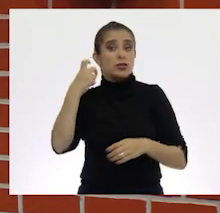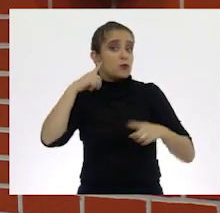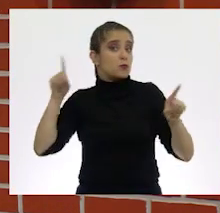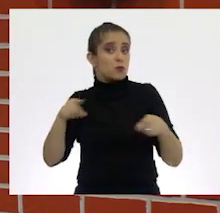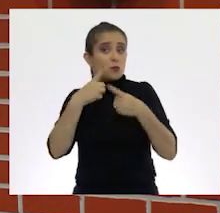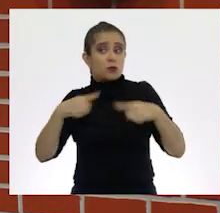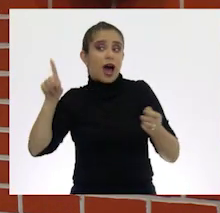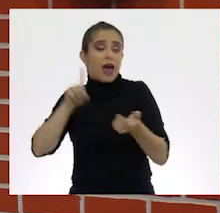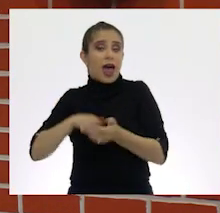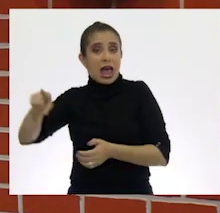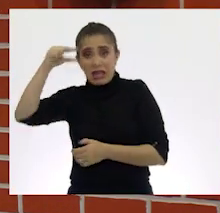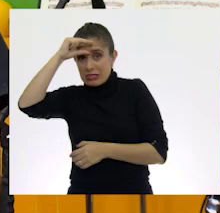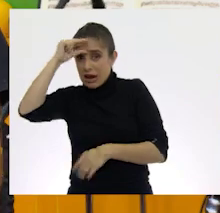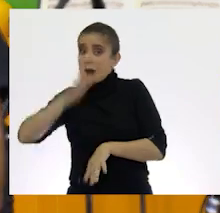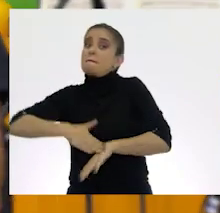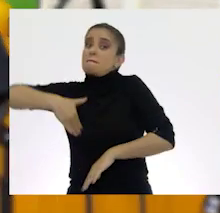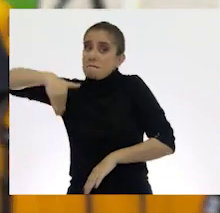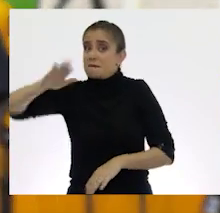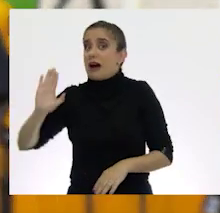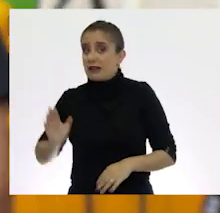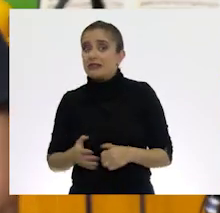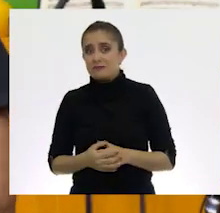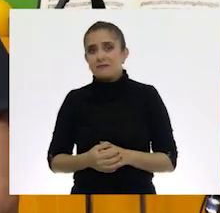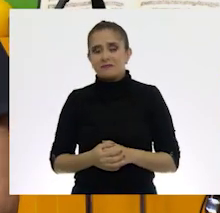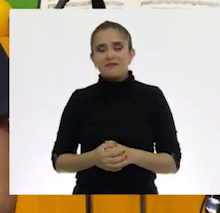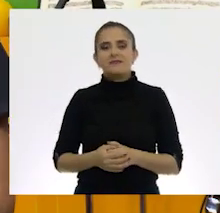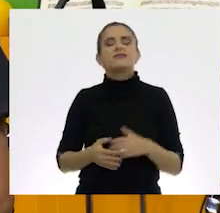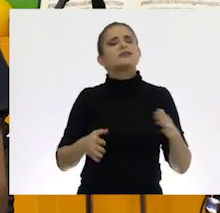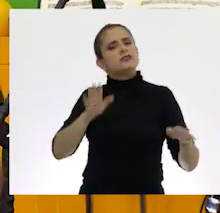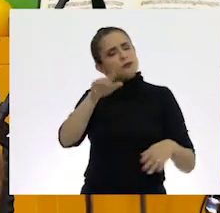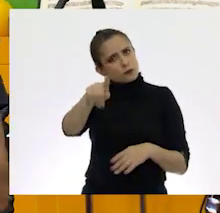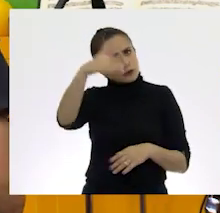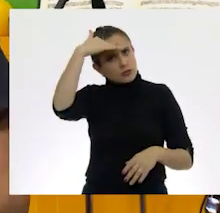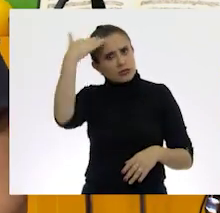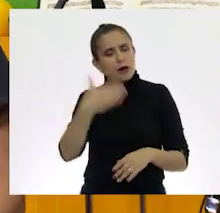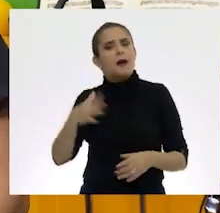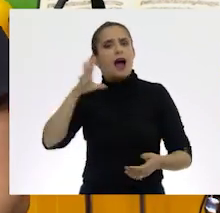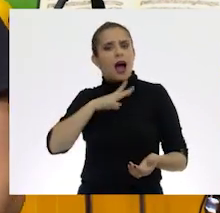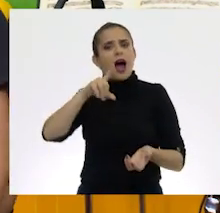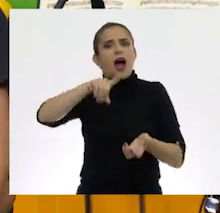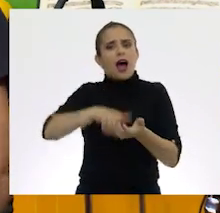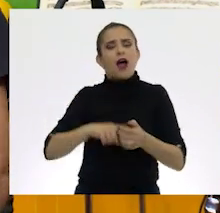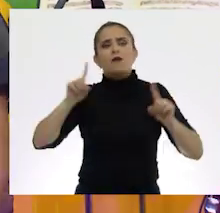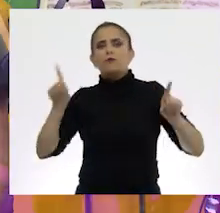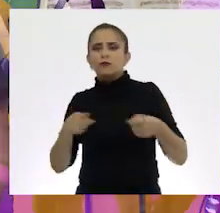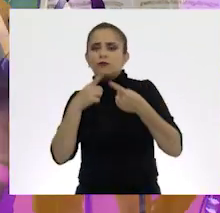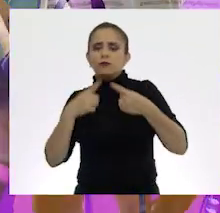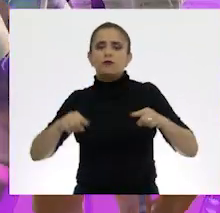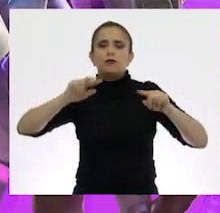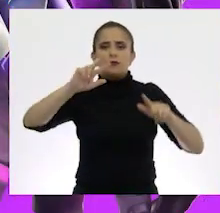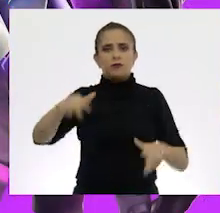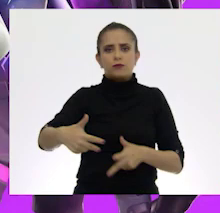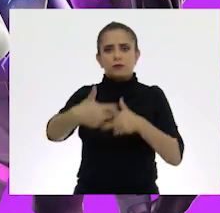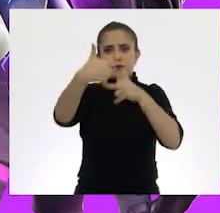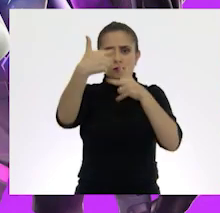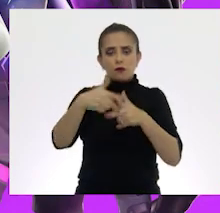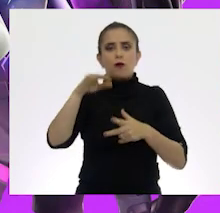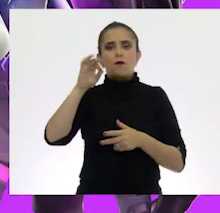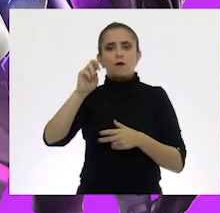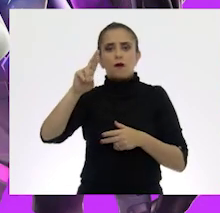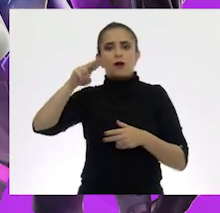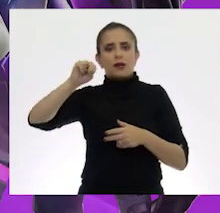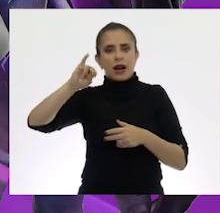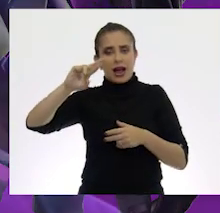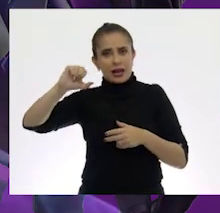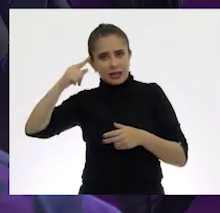músicos somos más inteligentes. 7. ¿Sabías que ya existen conciertos virtuales a través de las plataformas de juegos